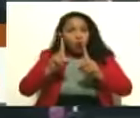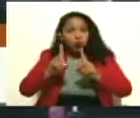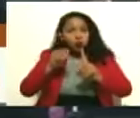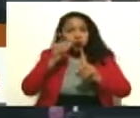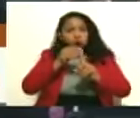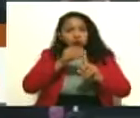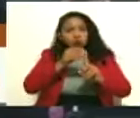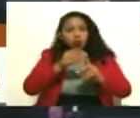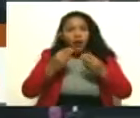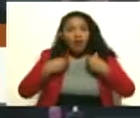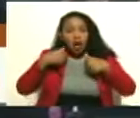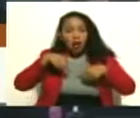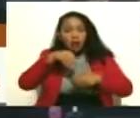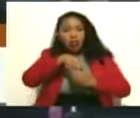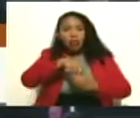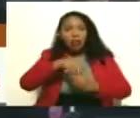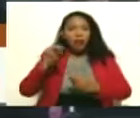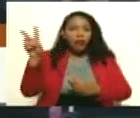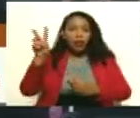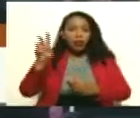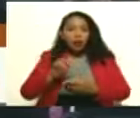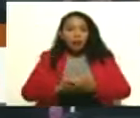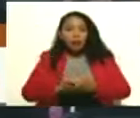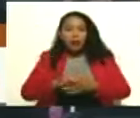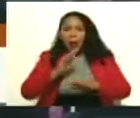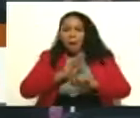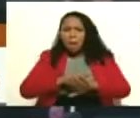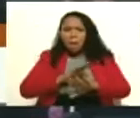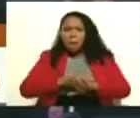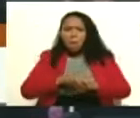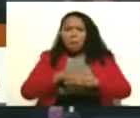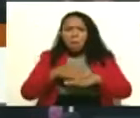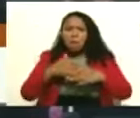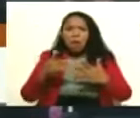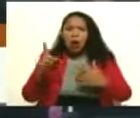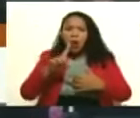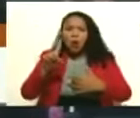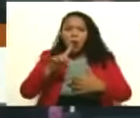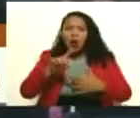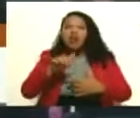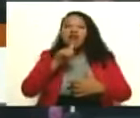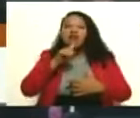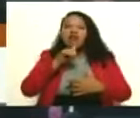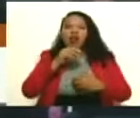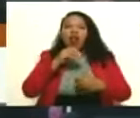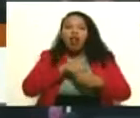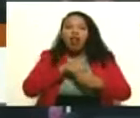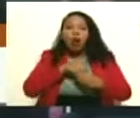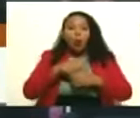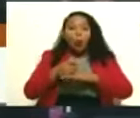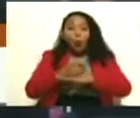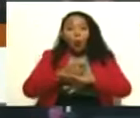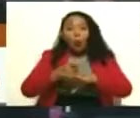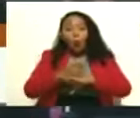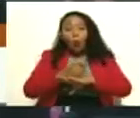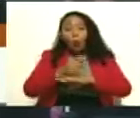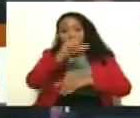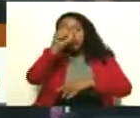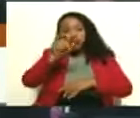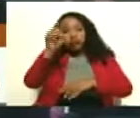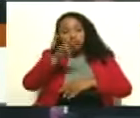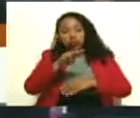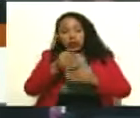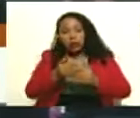cipayos que viven aquí en Venezuela. Porque no es quien está gobernando Guyana. Detrás de